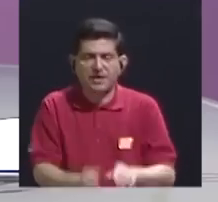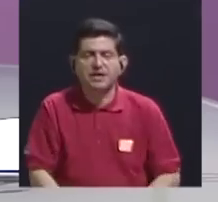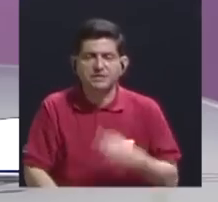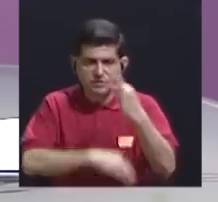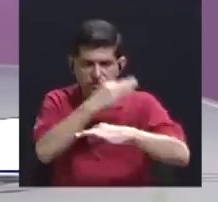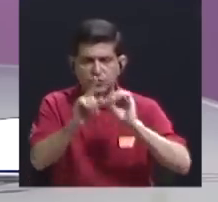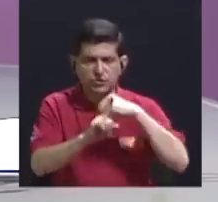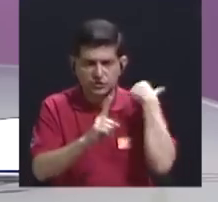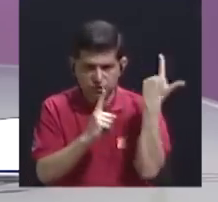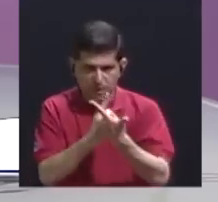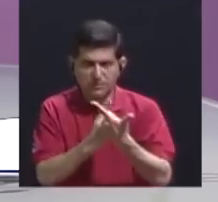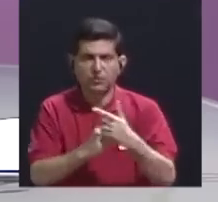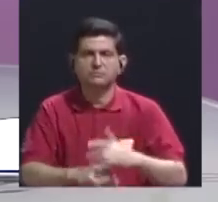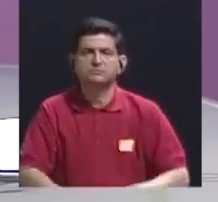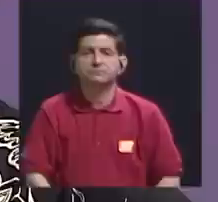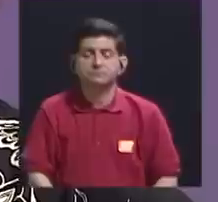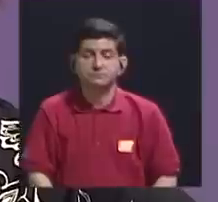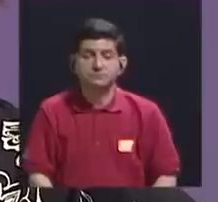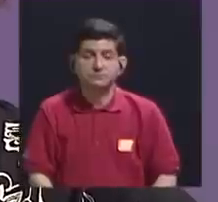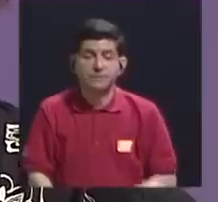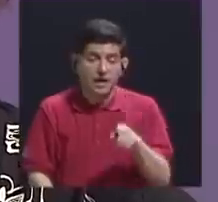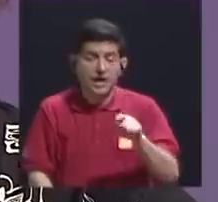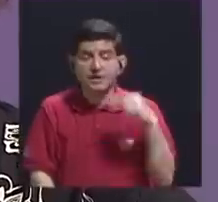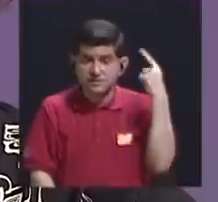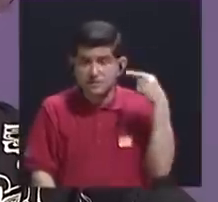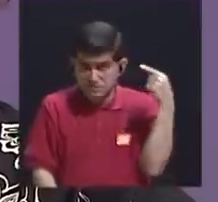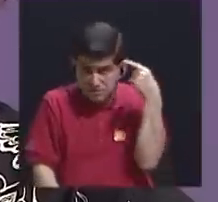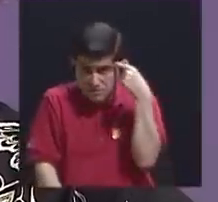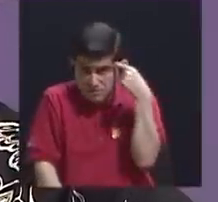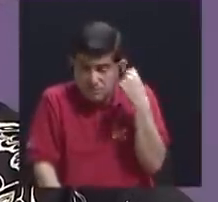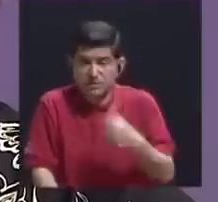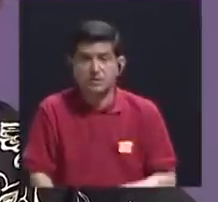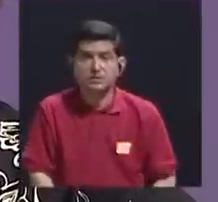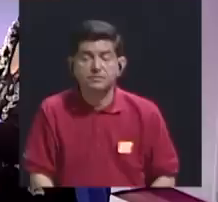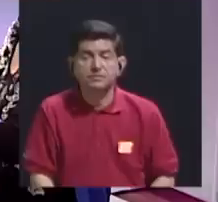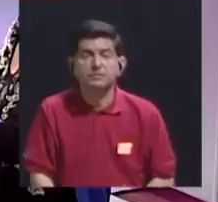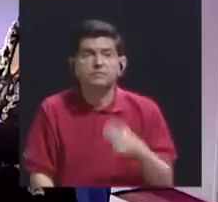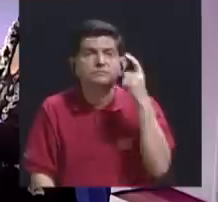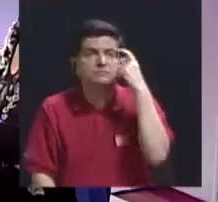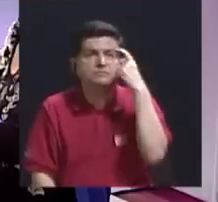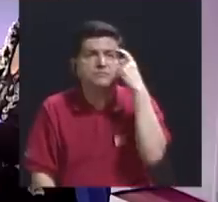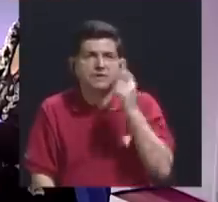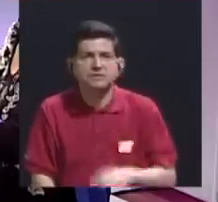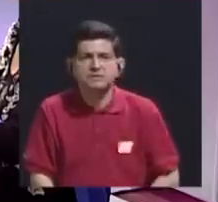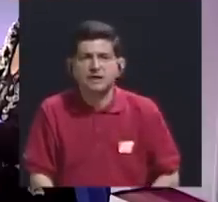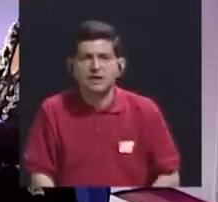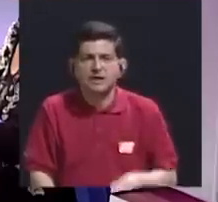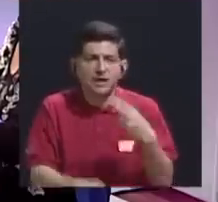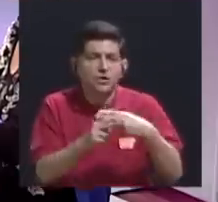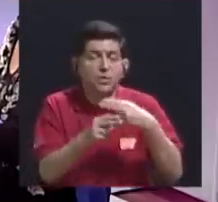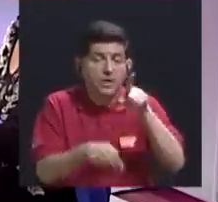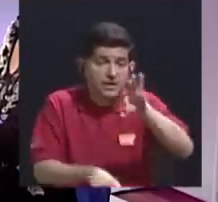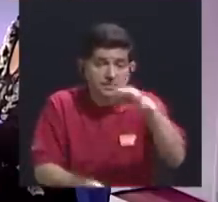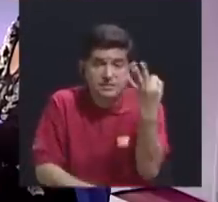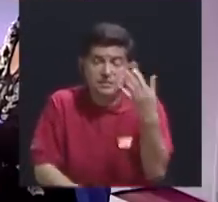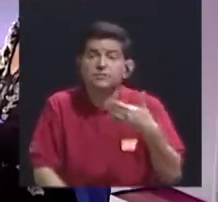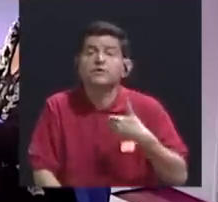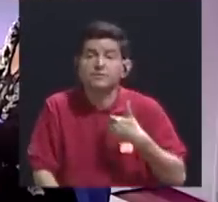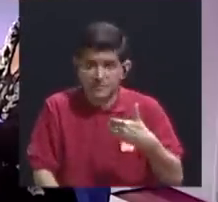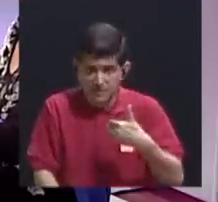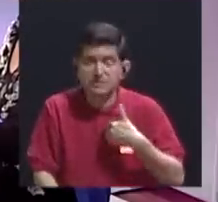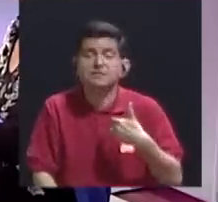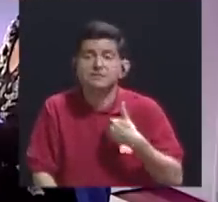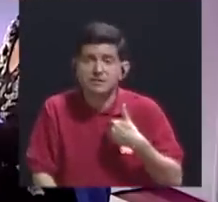claro y este este estado para para denominarse así tiene